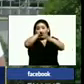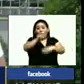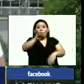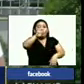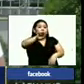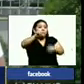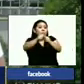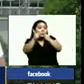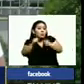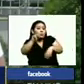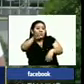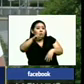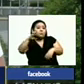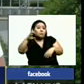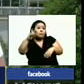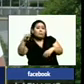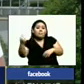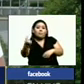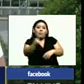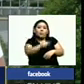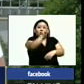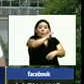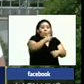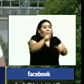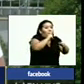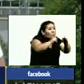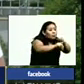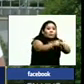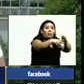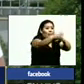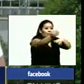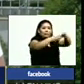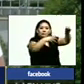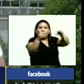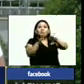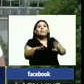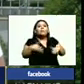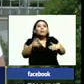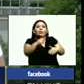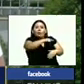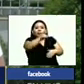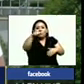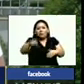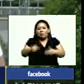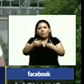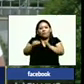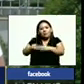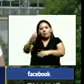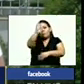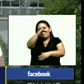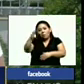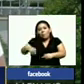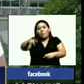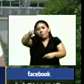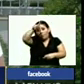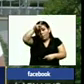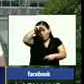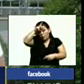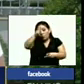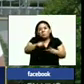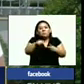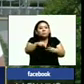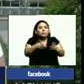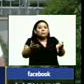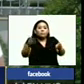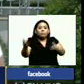mil Venezolanos Han huido De la crisis Económica Y política De su país Y han llegado A naciones vecinas Como Perú Donde